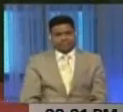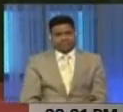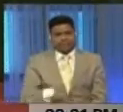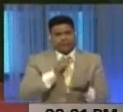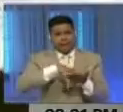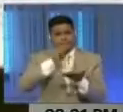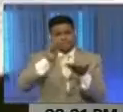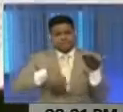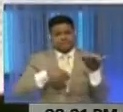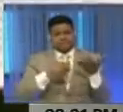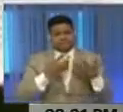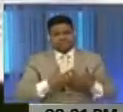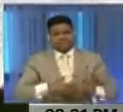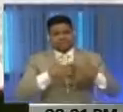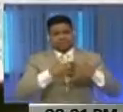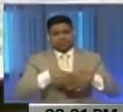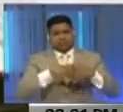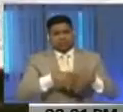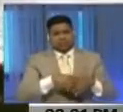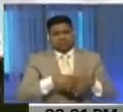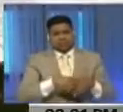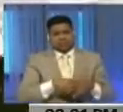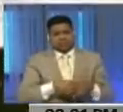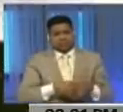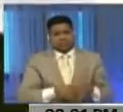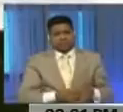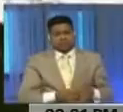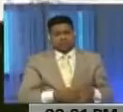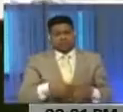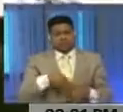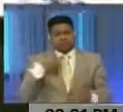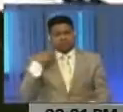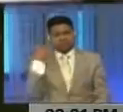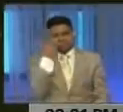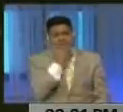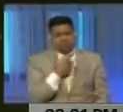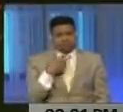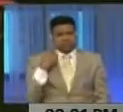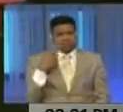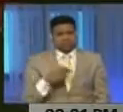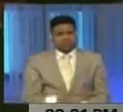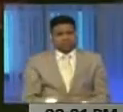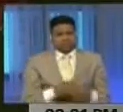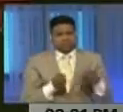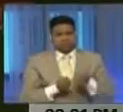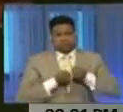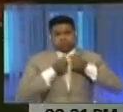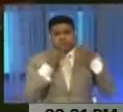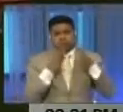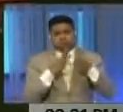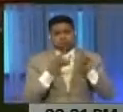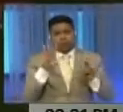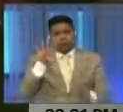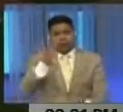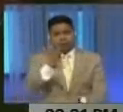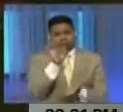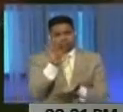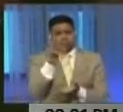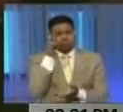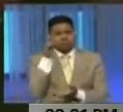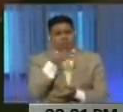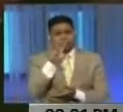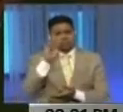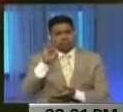Empresa minera de la República Democrática del Congo, especializada en la extracción y procesamiento de oro, diamante y